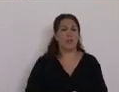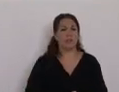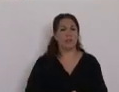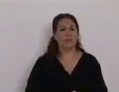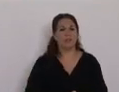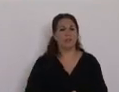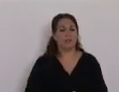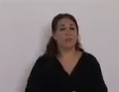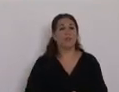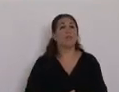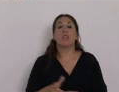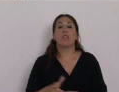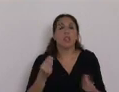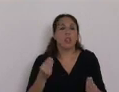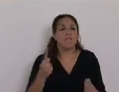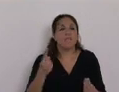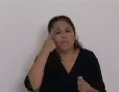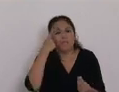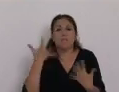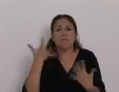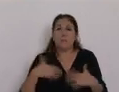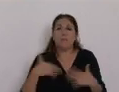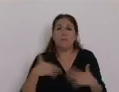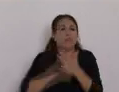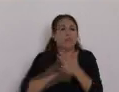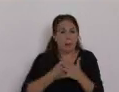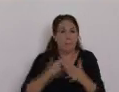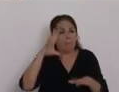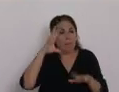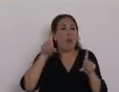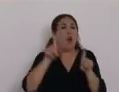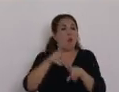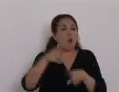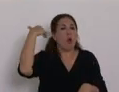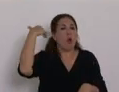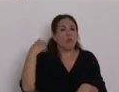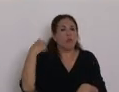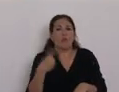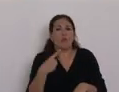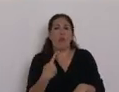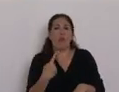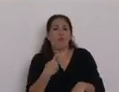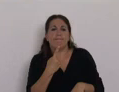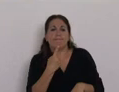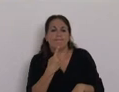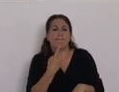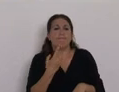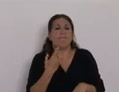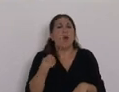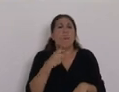era el desafío. Recuerdo como si fuera el día de hoy, nos cuestionamos qué